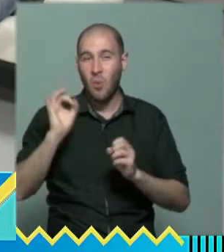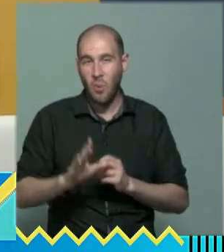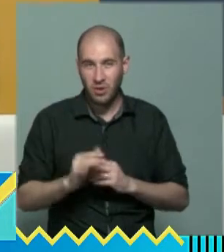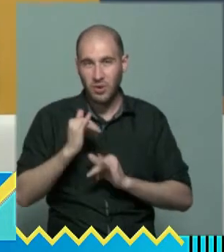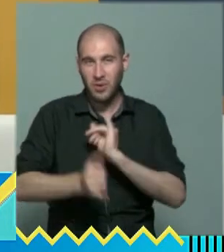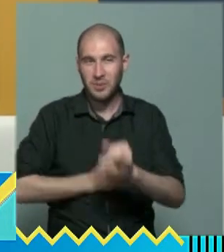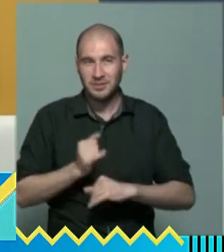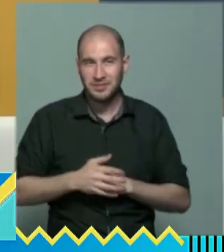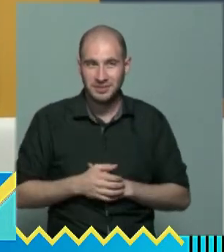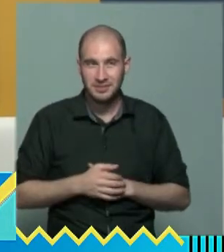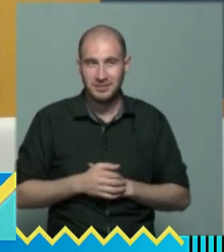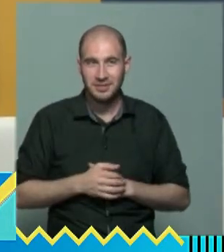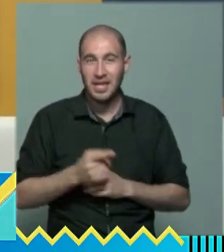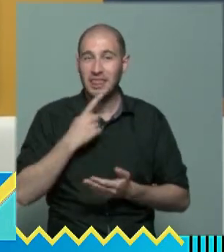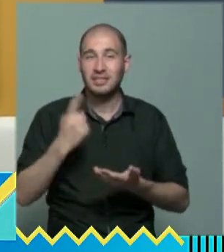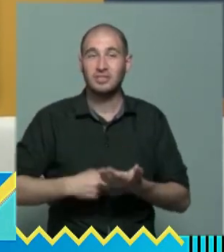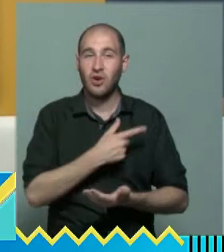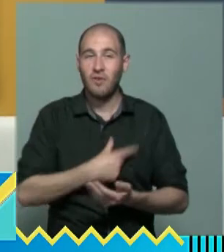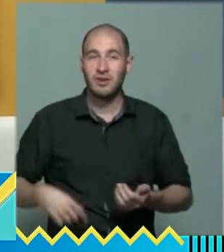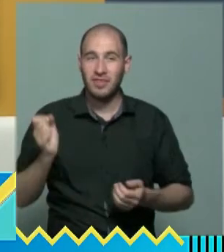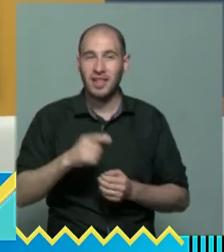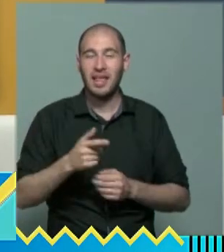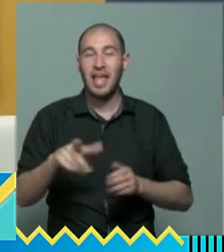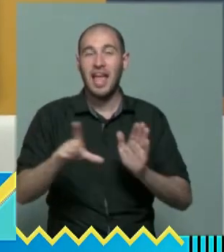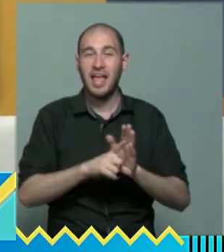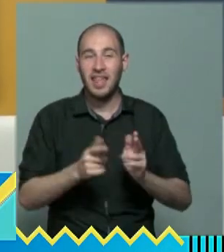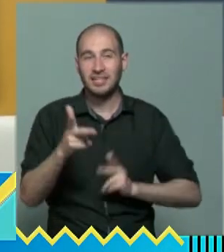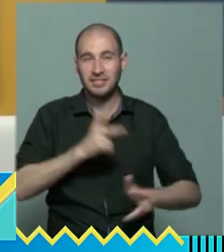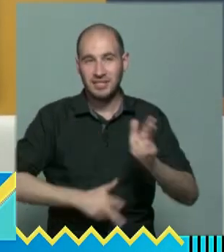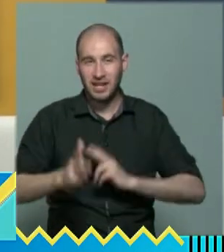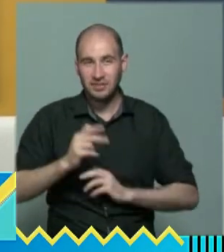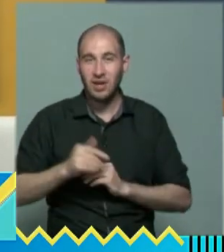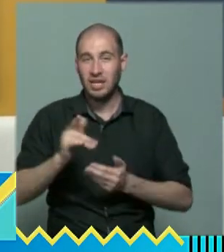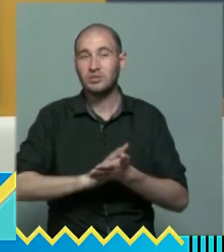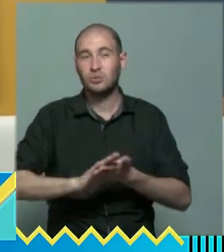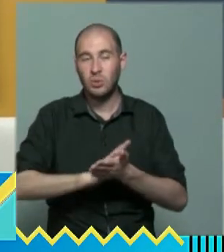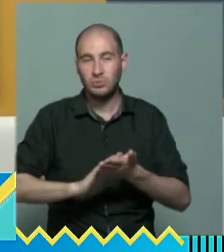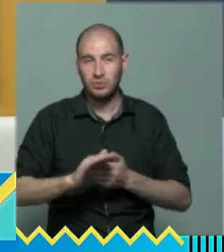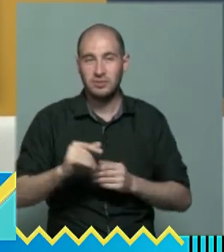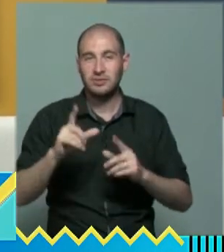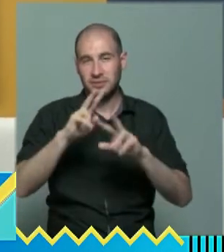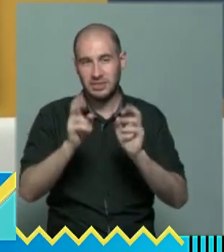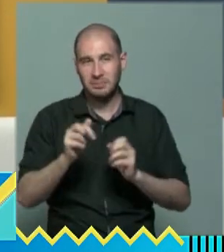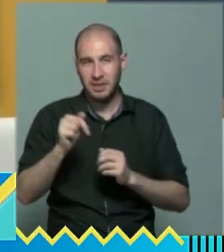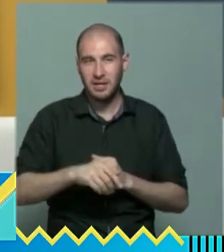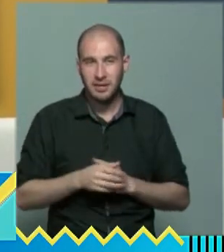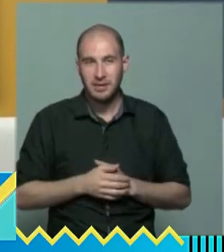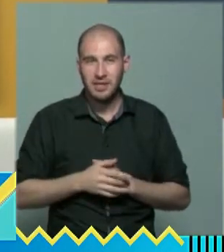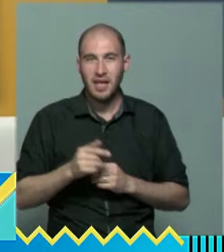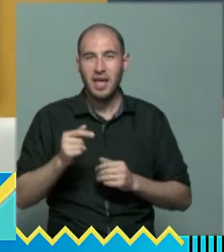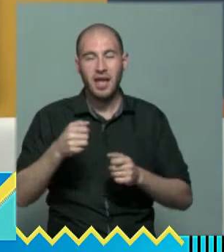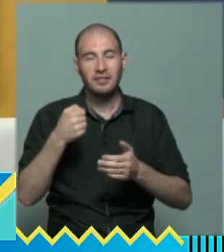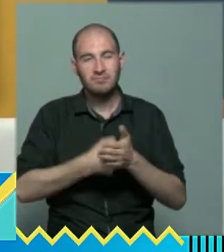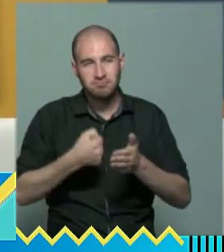quiero decir, bueno, es una decisión del gobierno, la ley de tránsito, creen que con eso se va a resolver el tema o donde han puesto su